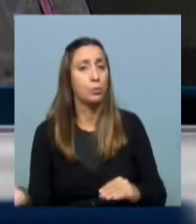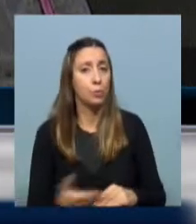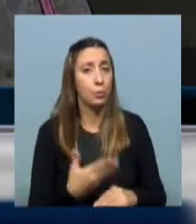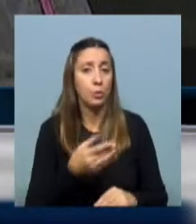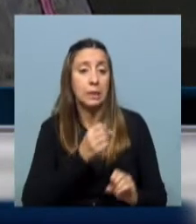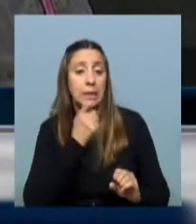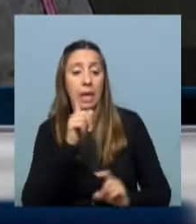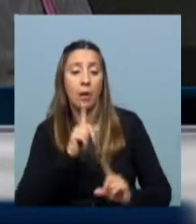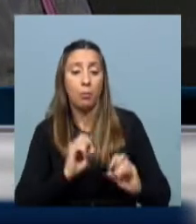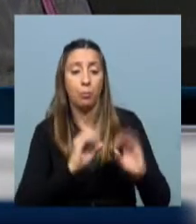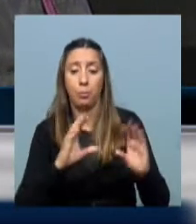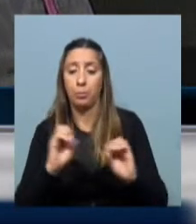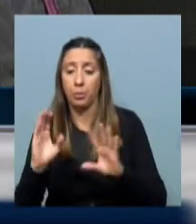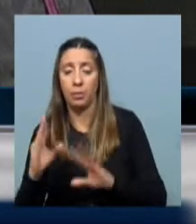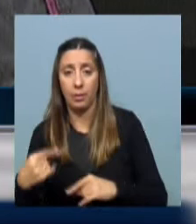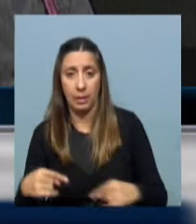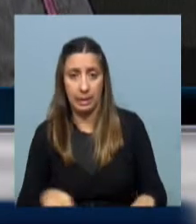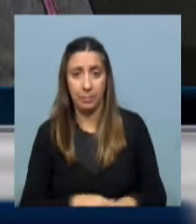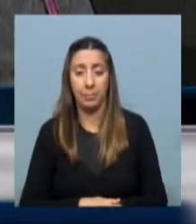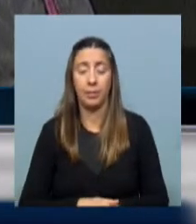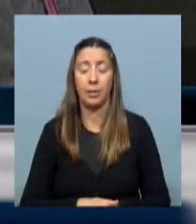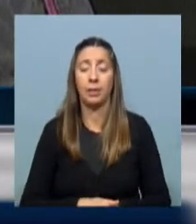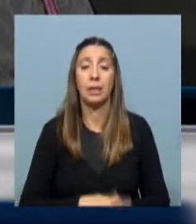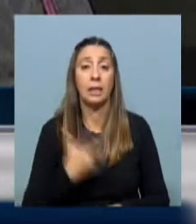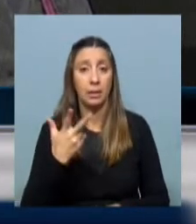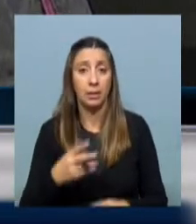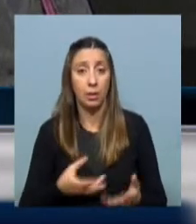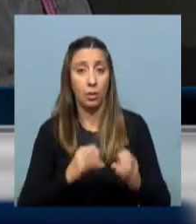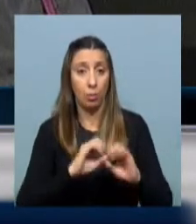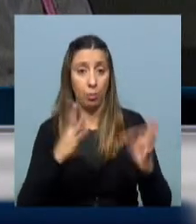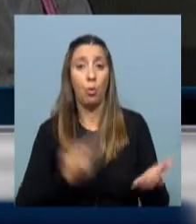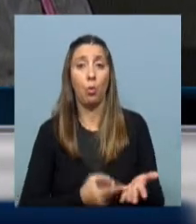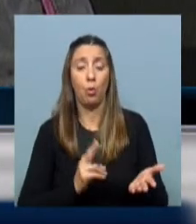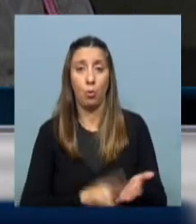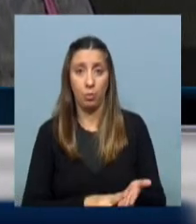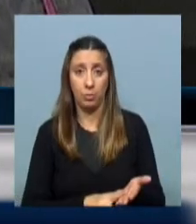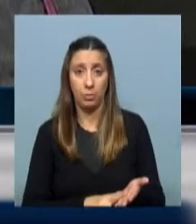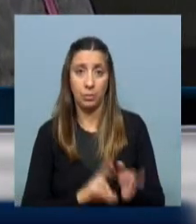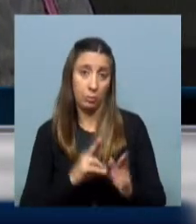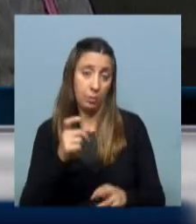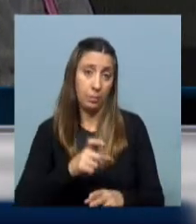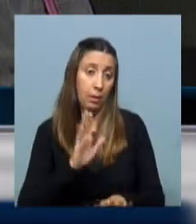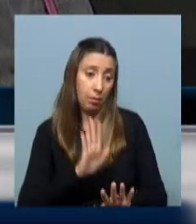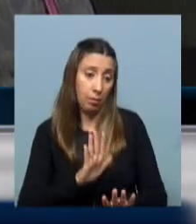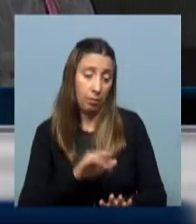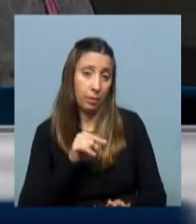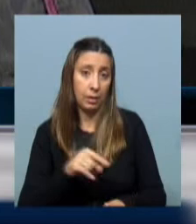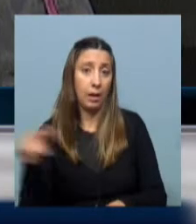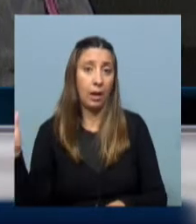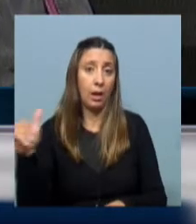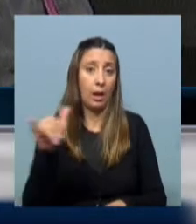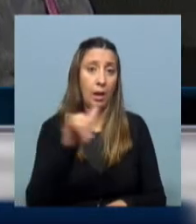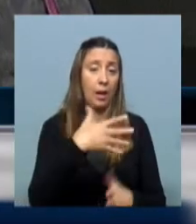quedado prendido. Y de hecho, inclusive tuvimos 3 reinicios, menos mal que estaba la gente ahí, y el avión nos